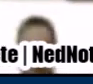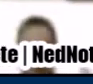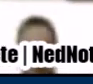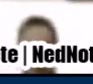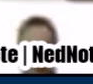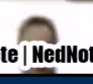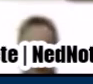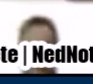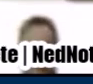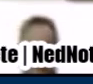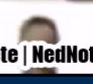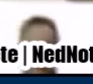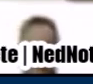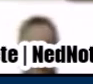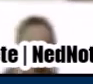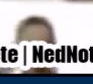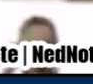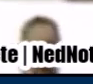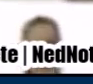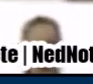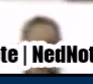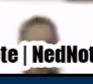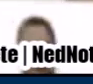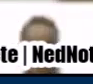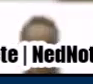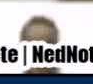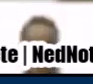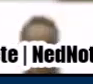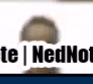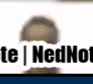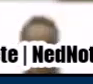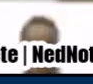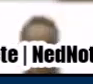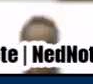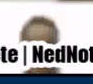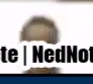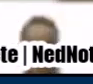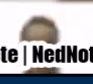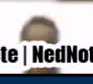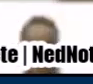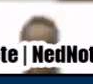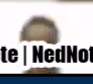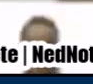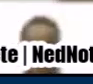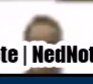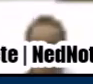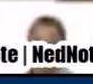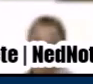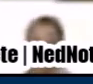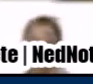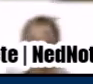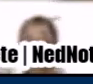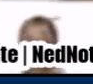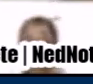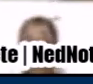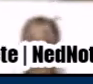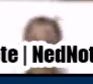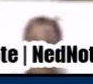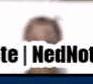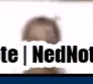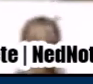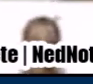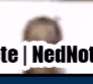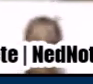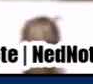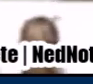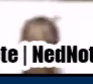hoy la Unión Europea incrementa y amplía sus sanciones, la OEA rechaza y tienen cero votos